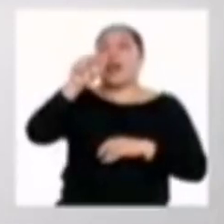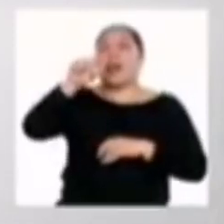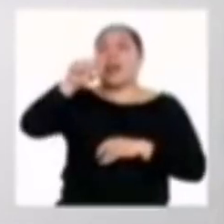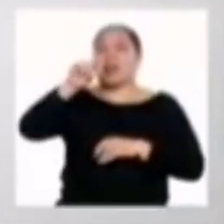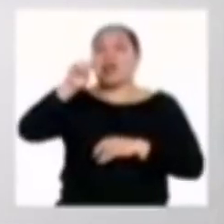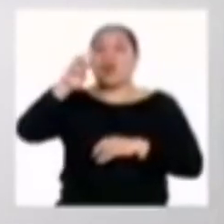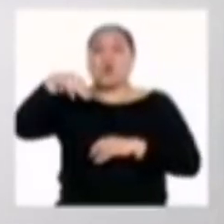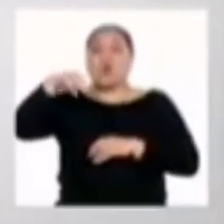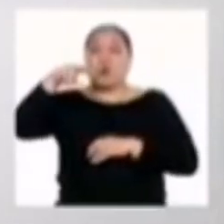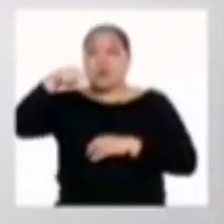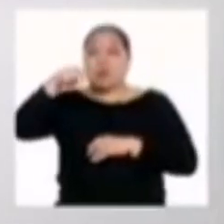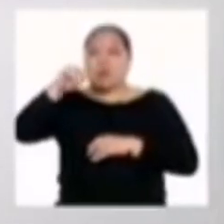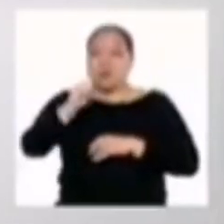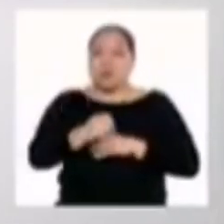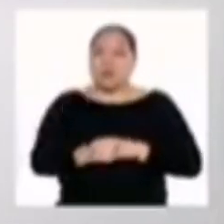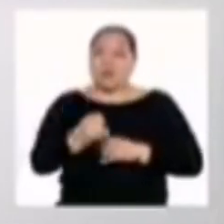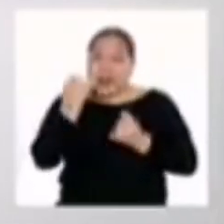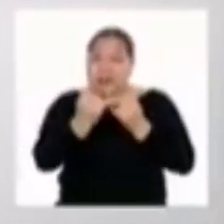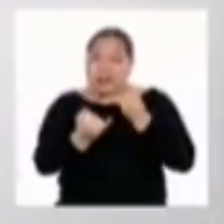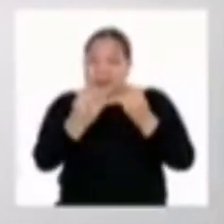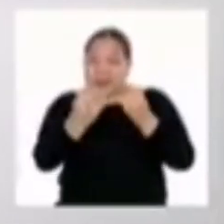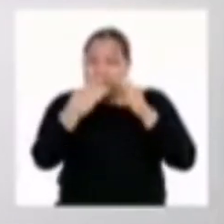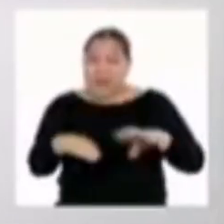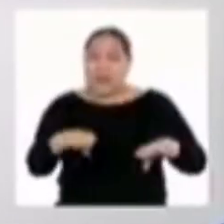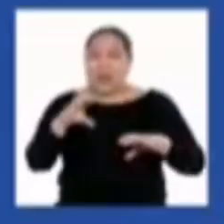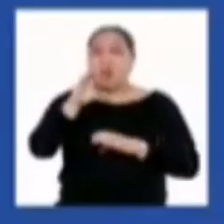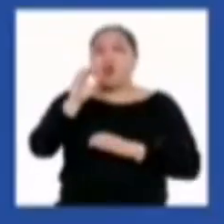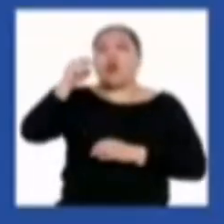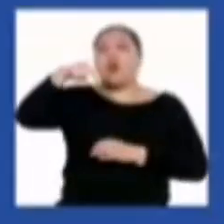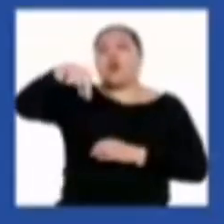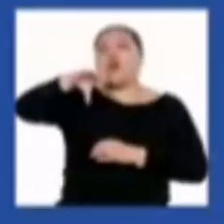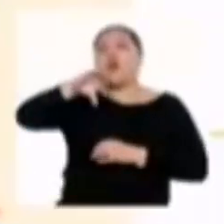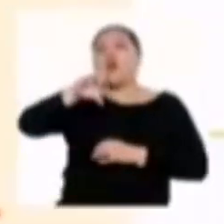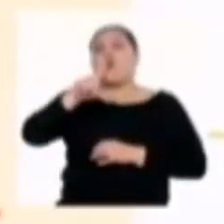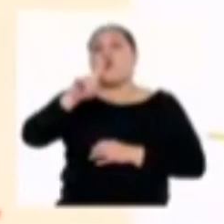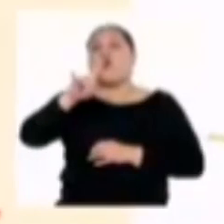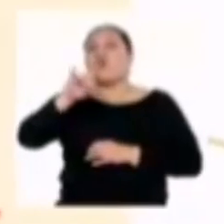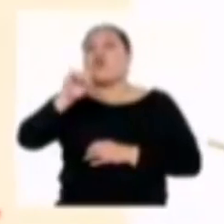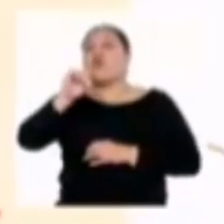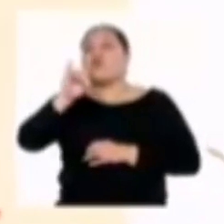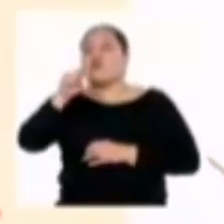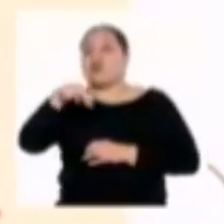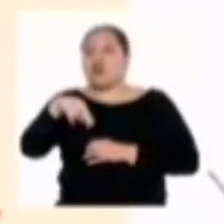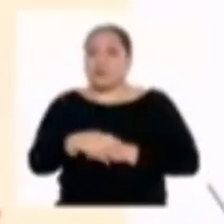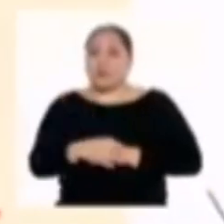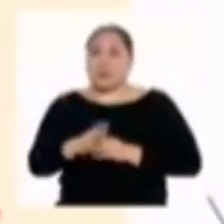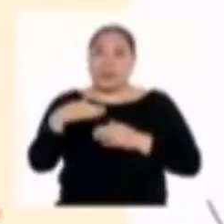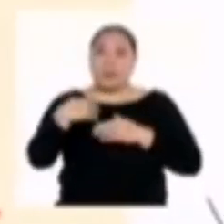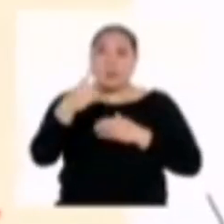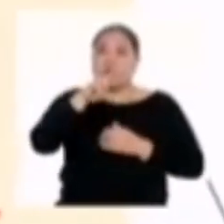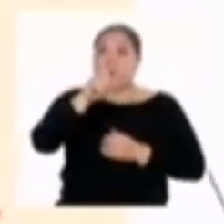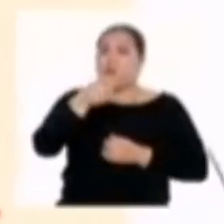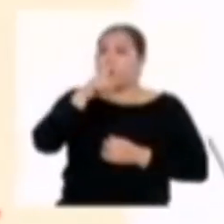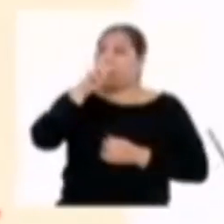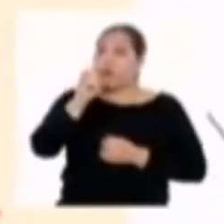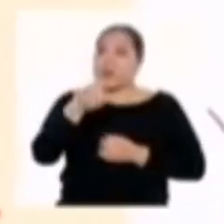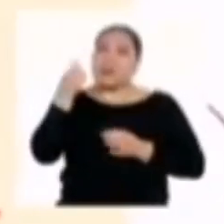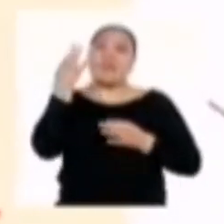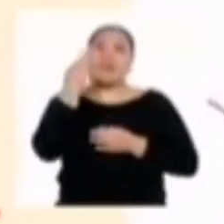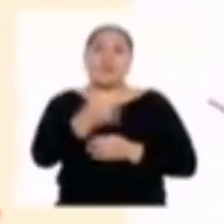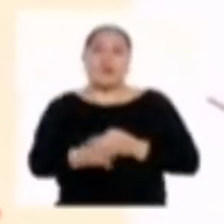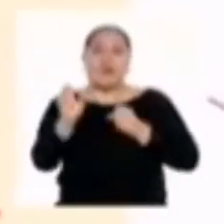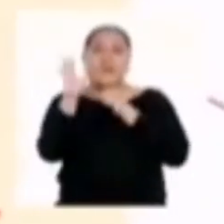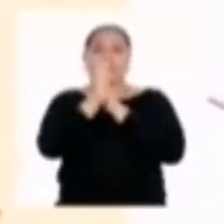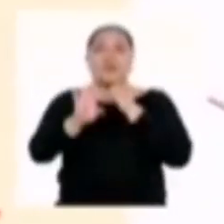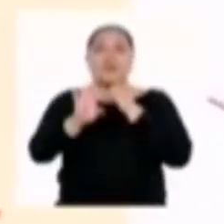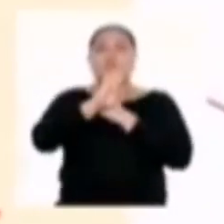texto, que sería la conclusión del texto argumentativo. Después del 2020 debemos generar una real y